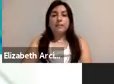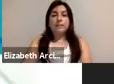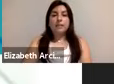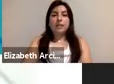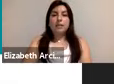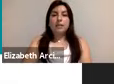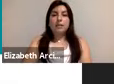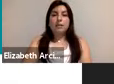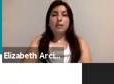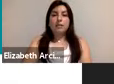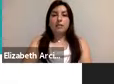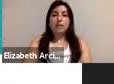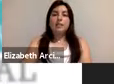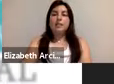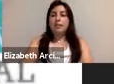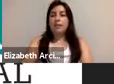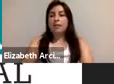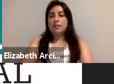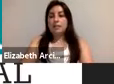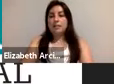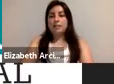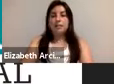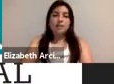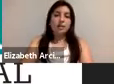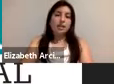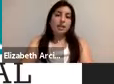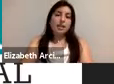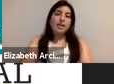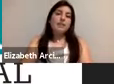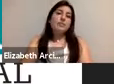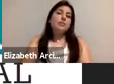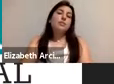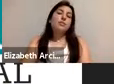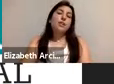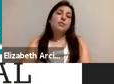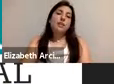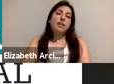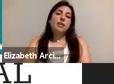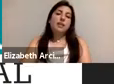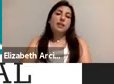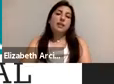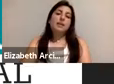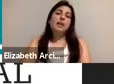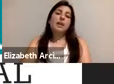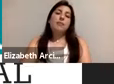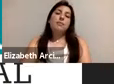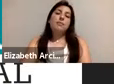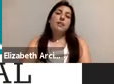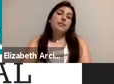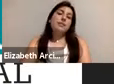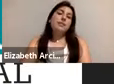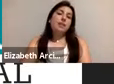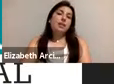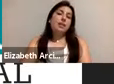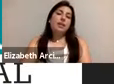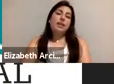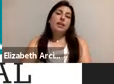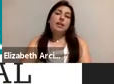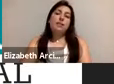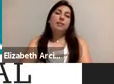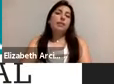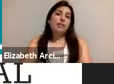monofocal. Ay, perdón. En esta parte les quería mencionar que si nosotros colocamos la nariz aquí, vemos que este es el